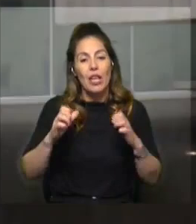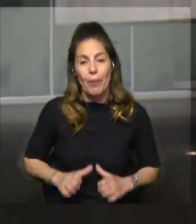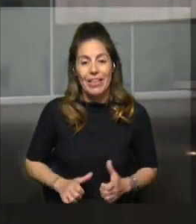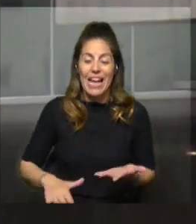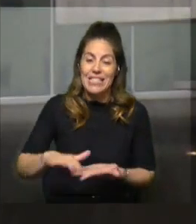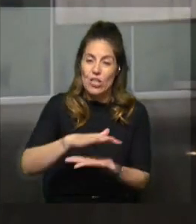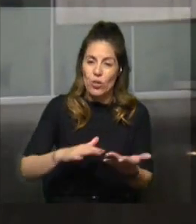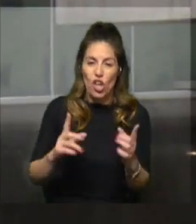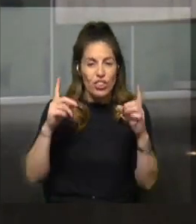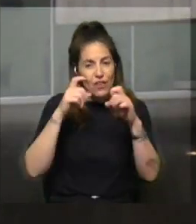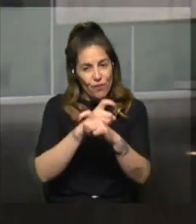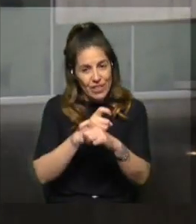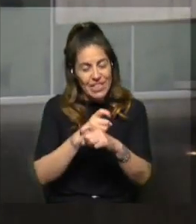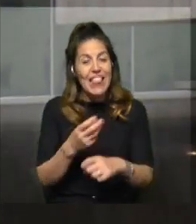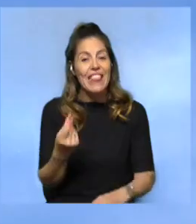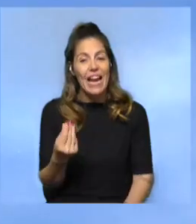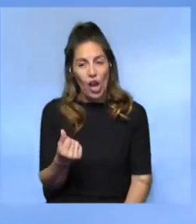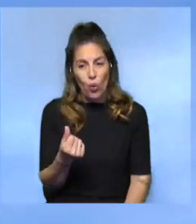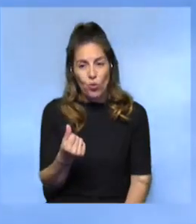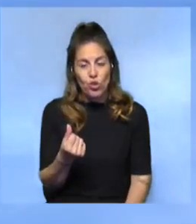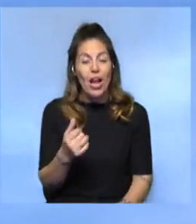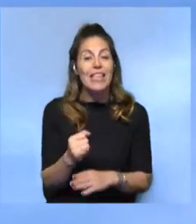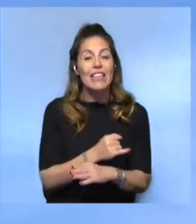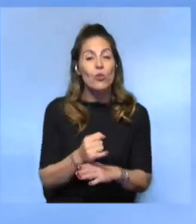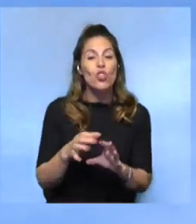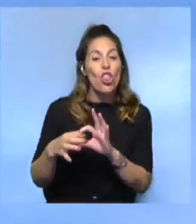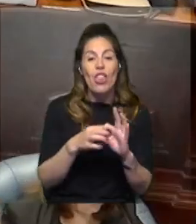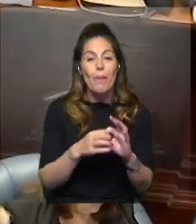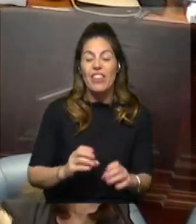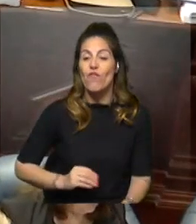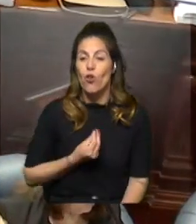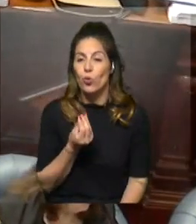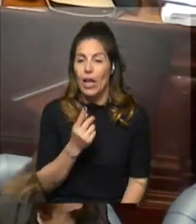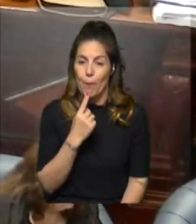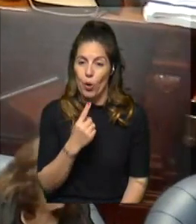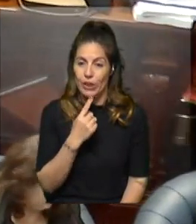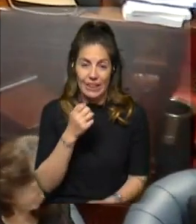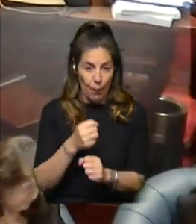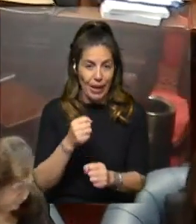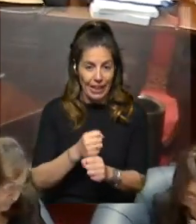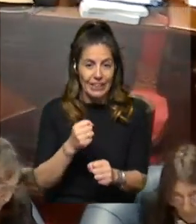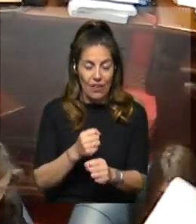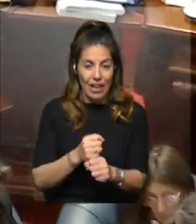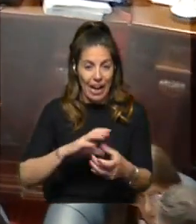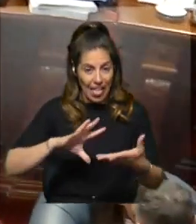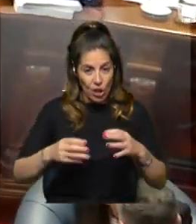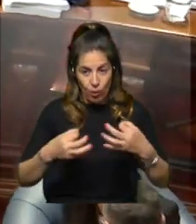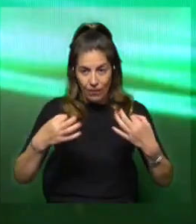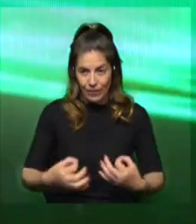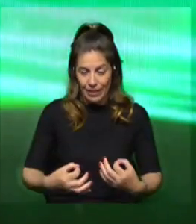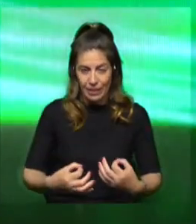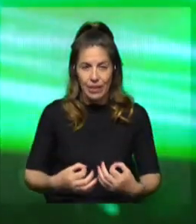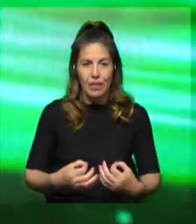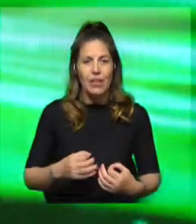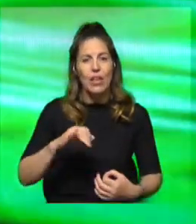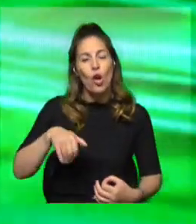muy compleja en materia de recursos y el organismo depende de la voluntad política para trabajar de forma adecuada. La JUTEP